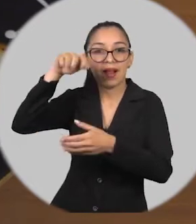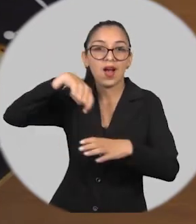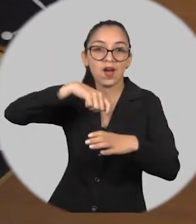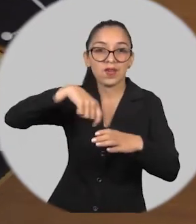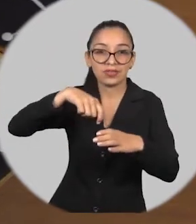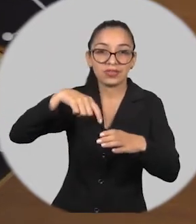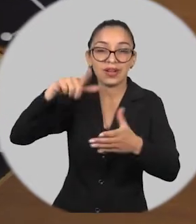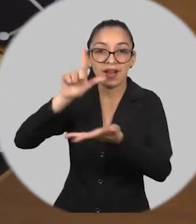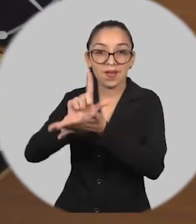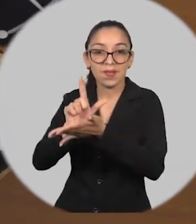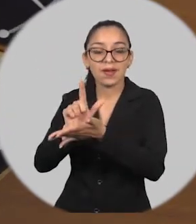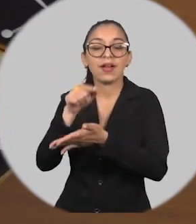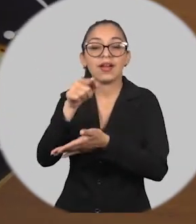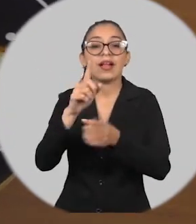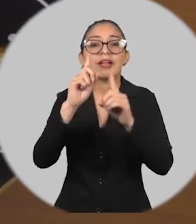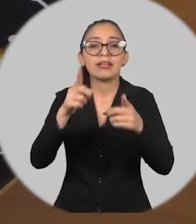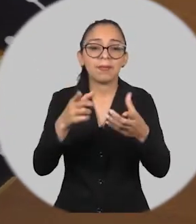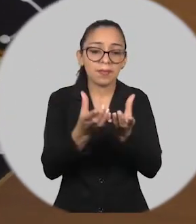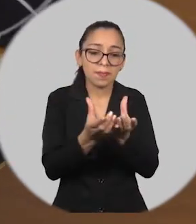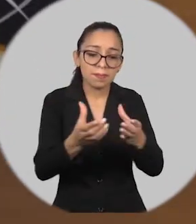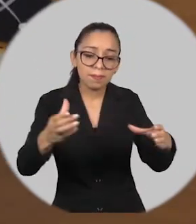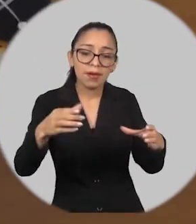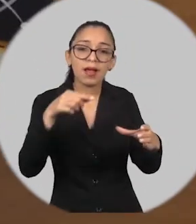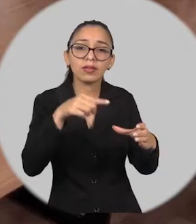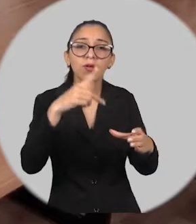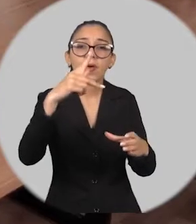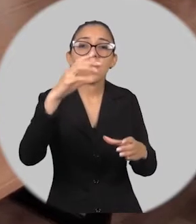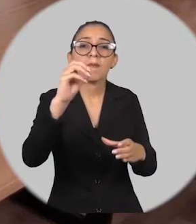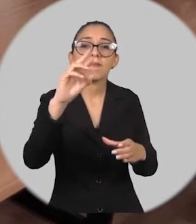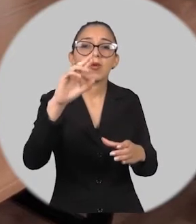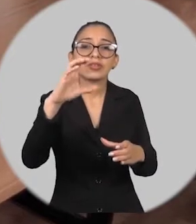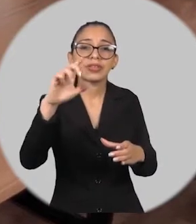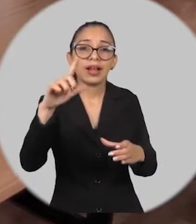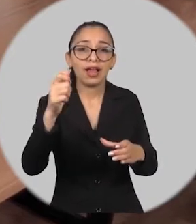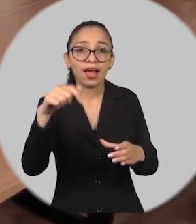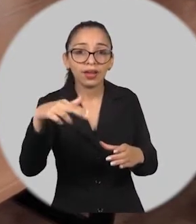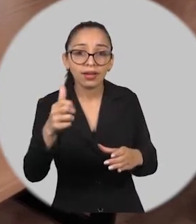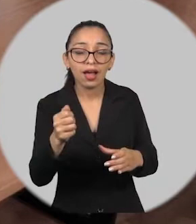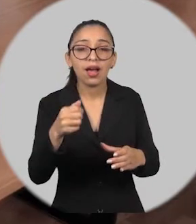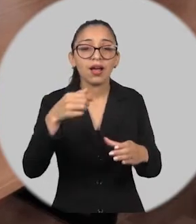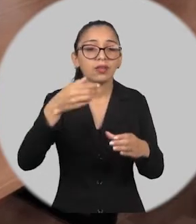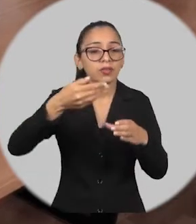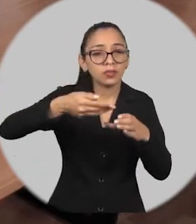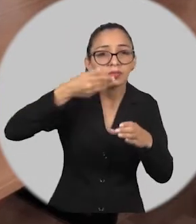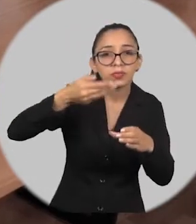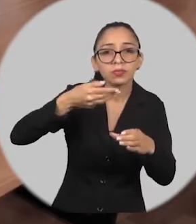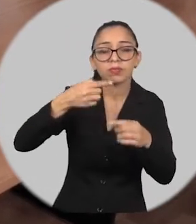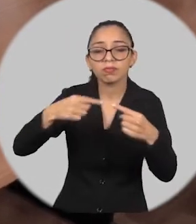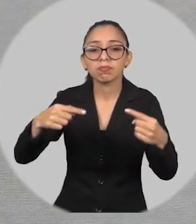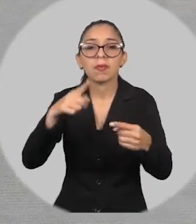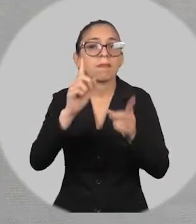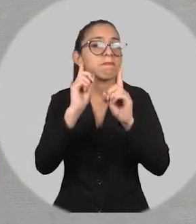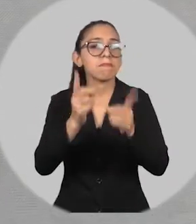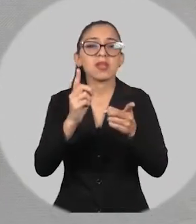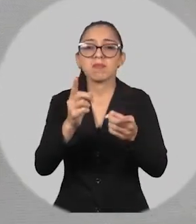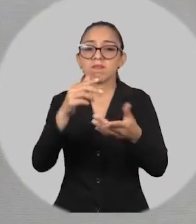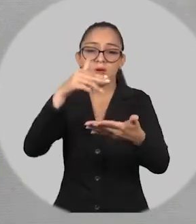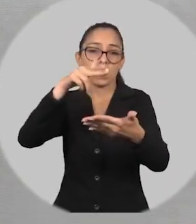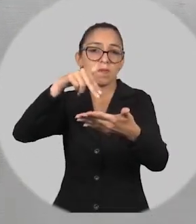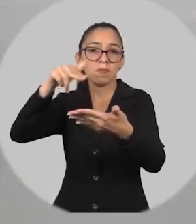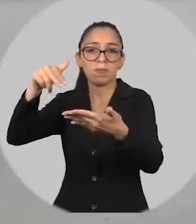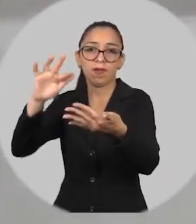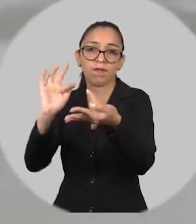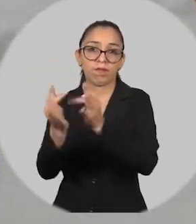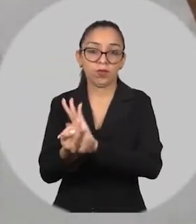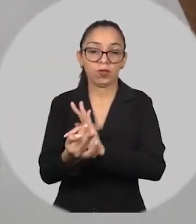y la sopera. Todo está pintado con la misma técnica, ¿sí? La bolsita para el súper, como les decía ahí, decidí ponerle